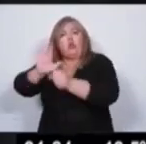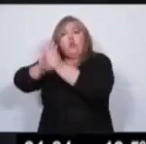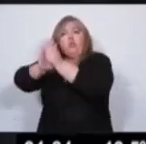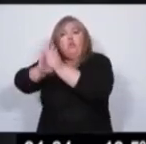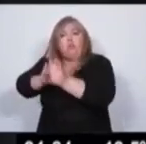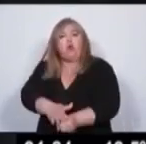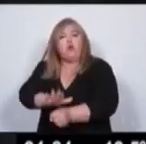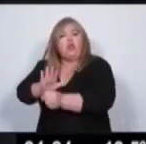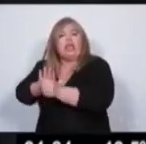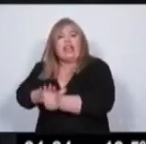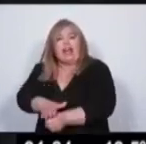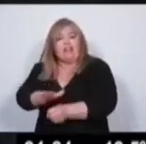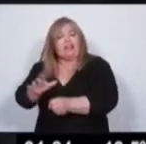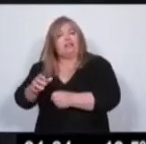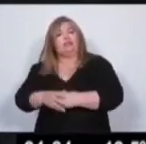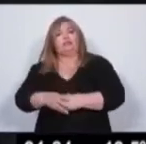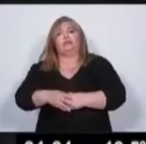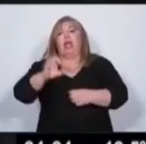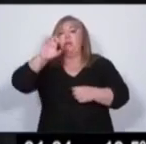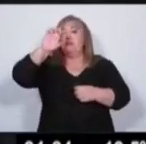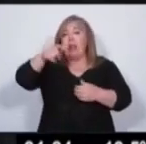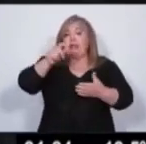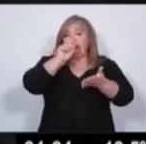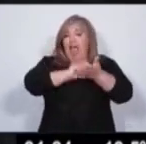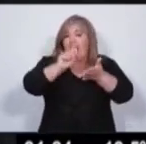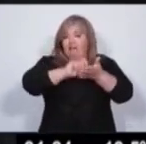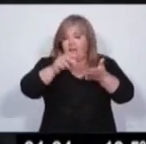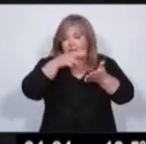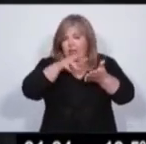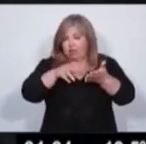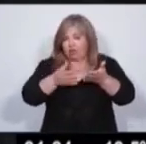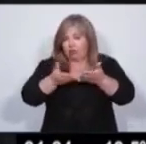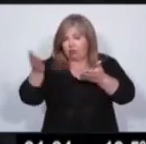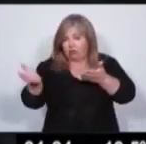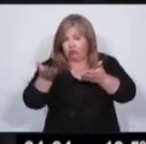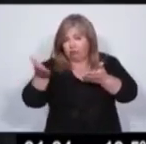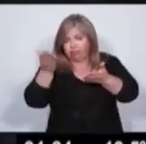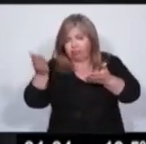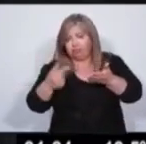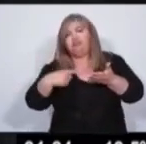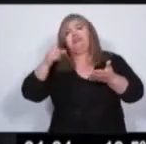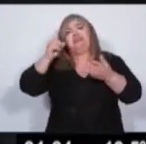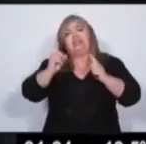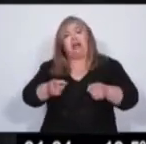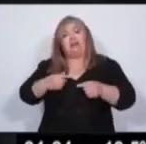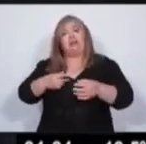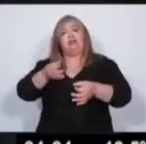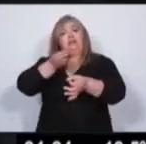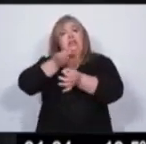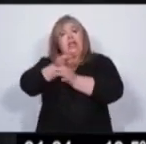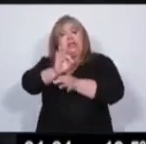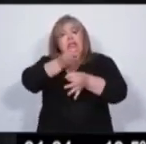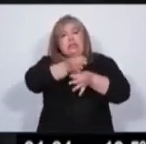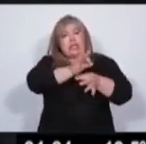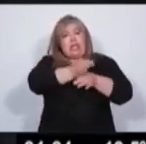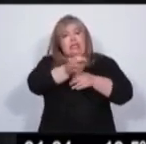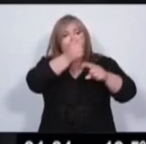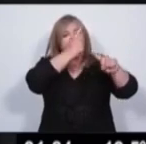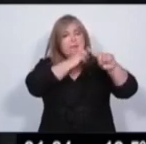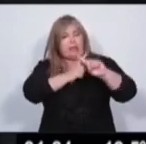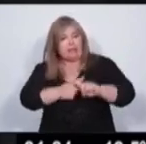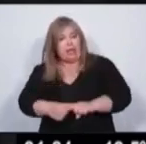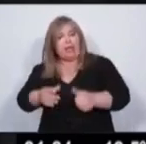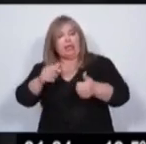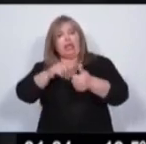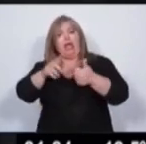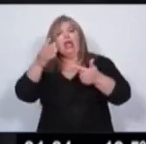vamos a profundizar el plan de alfabetización y vamos a promover la enseñanza de matemática e